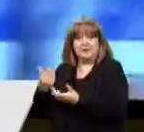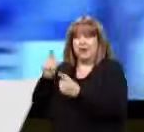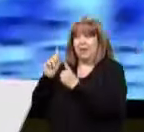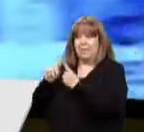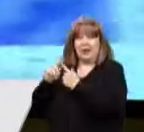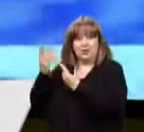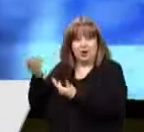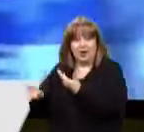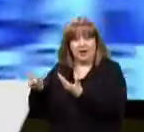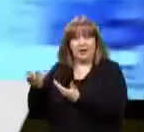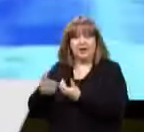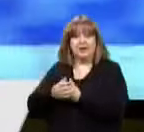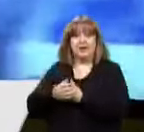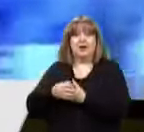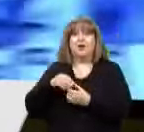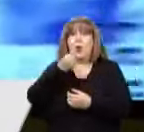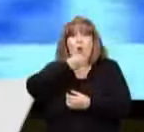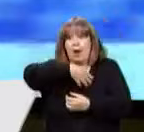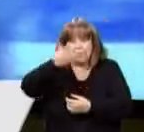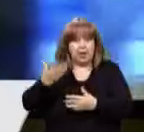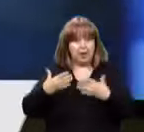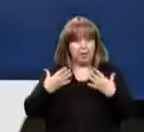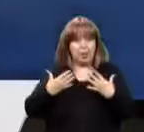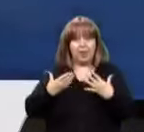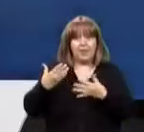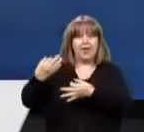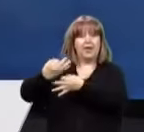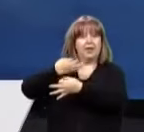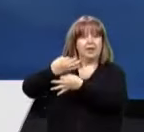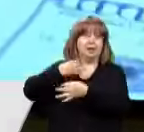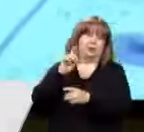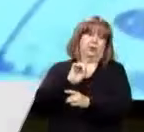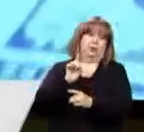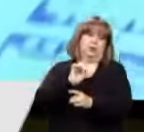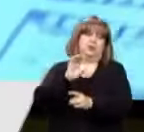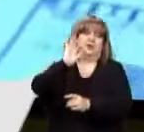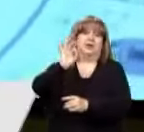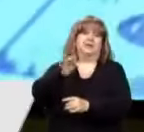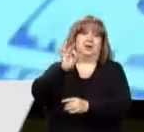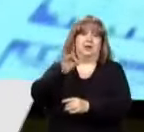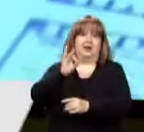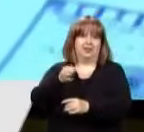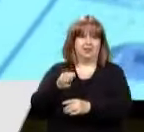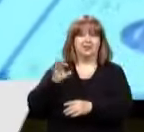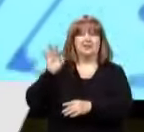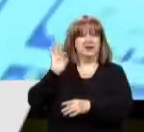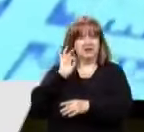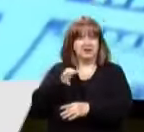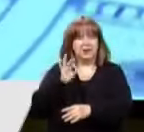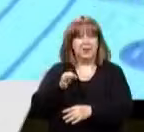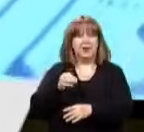poder hablar de esto públicamente eso no cualquiera puede asesorar porque tenés que tener un conocimiento y tenés mucha responsabilidad que